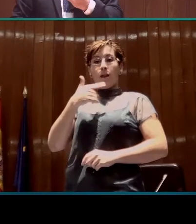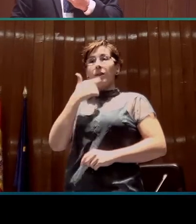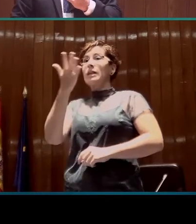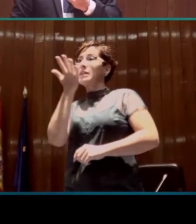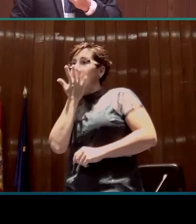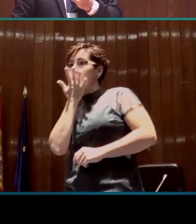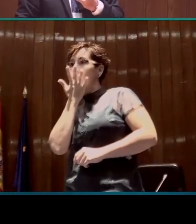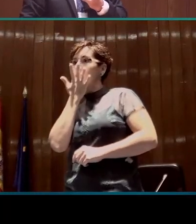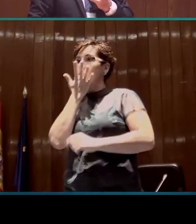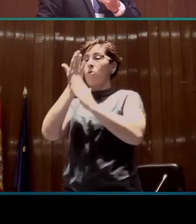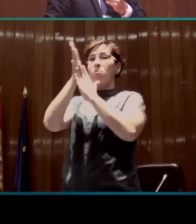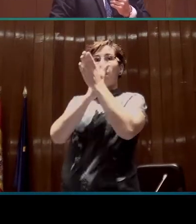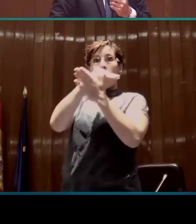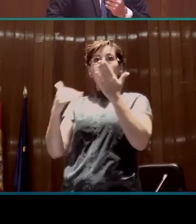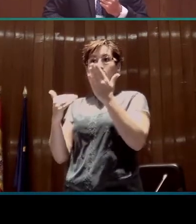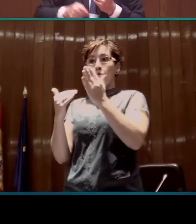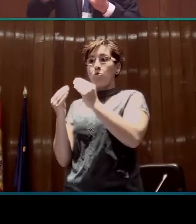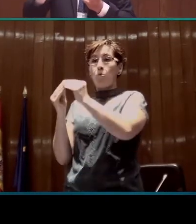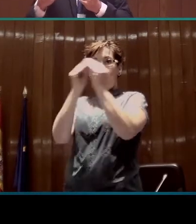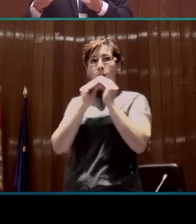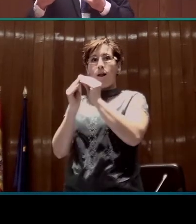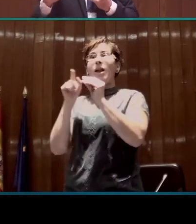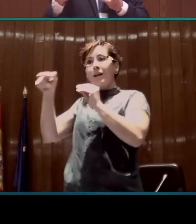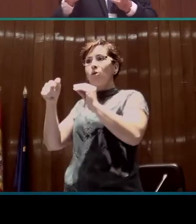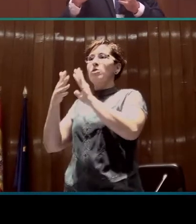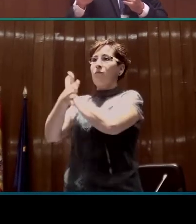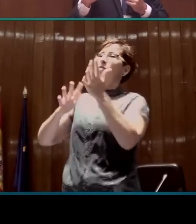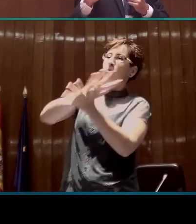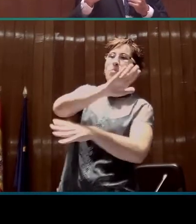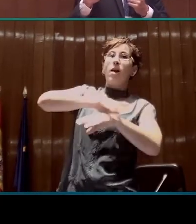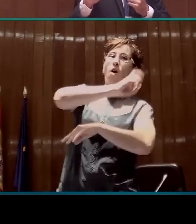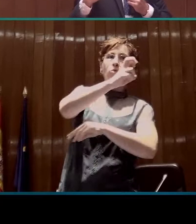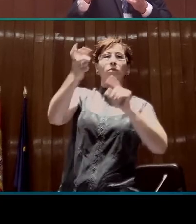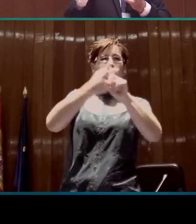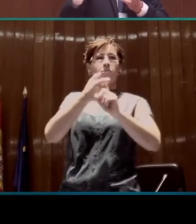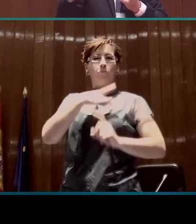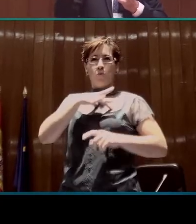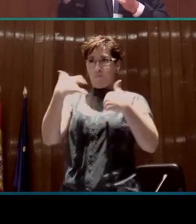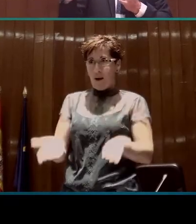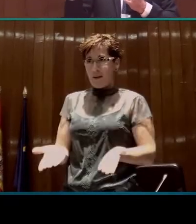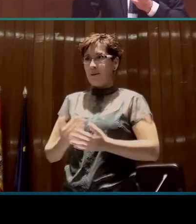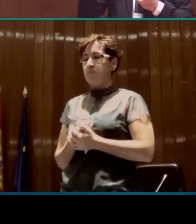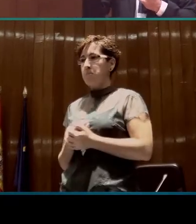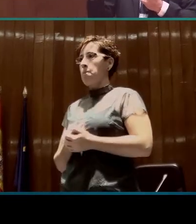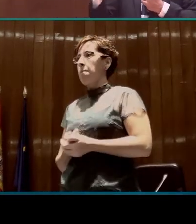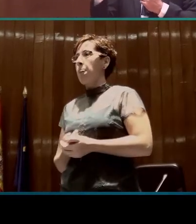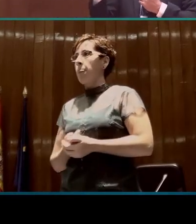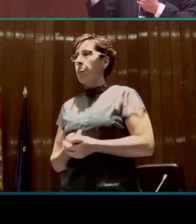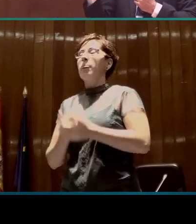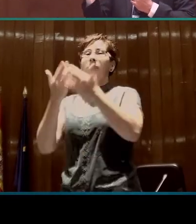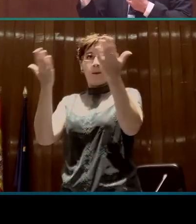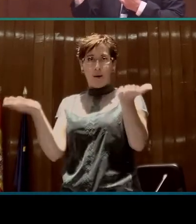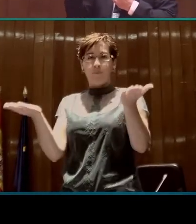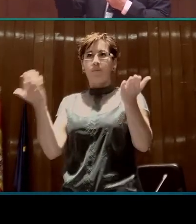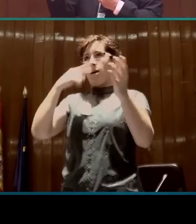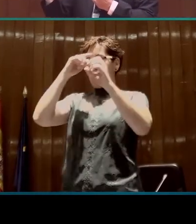están molestando unos a otros. Bien, la siguiente pregunta que nos hicimos fue, vale, ya sabemos que funcionan de